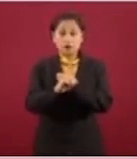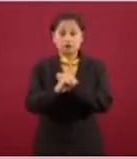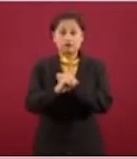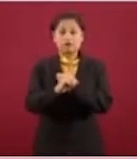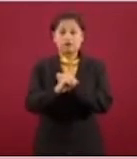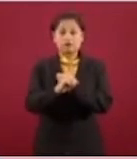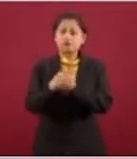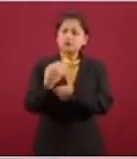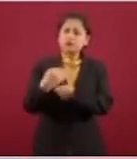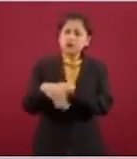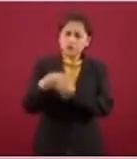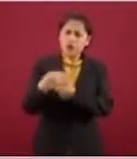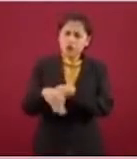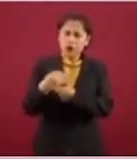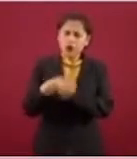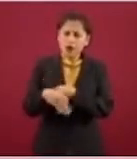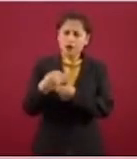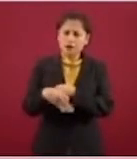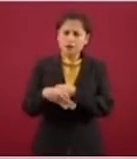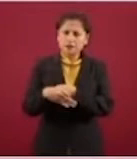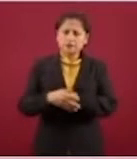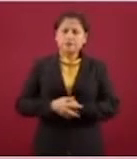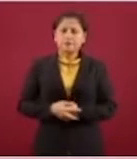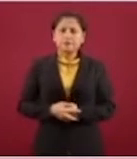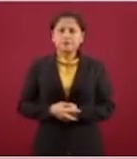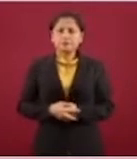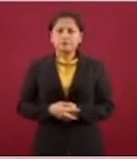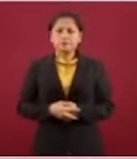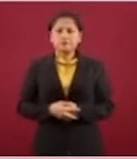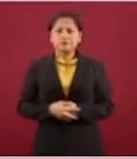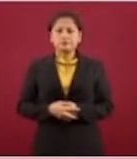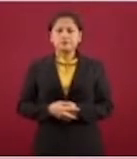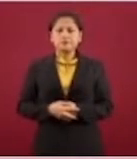Si quisiéramos ser